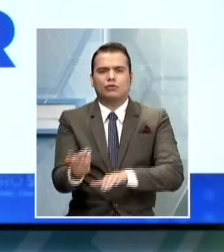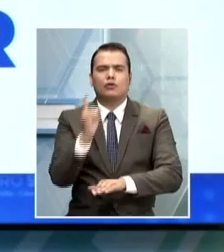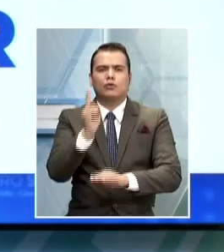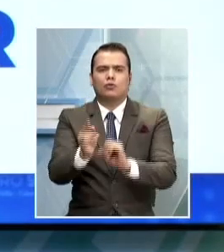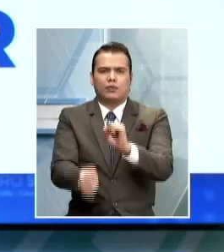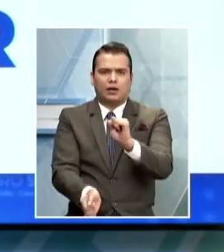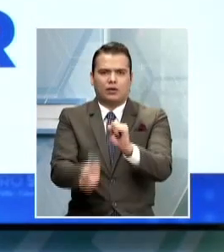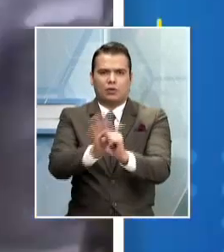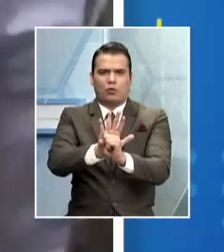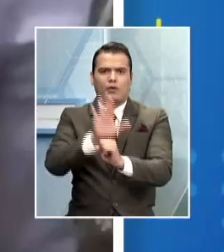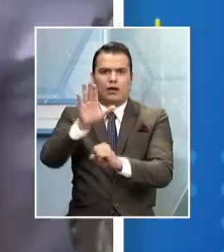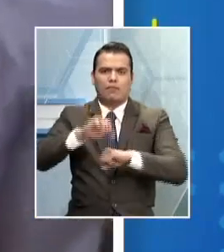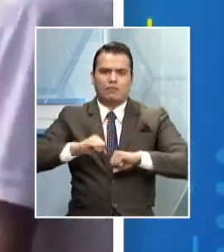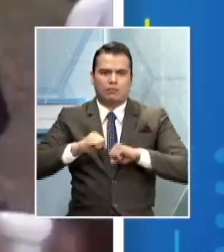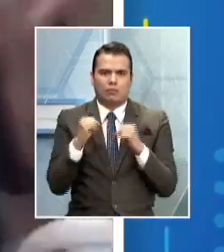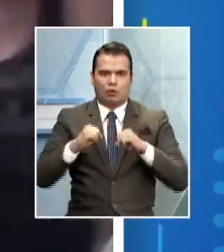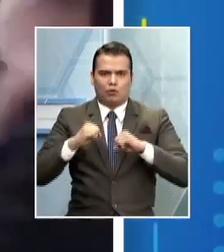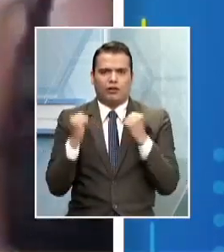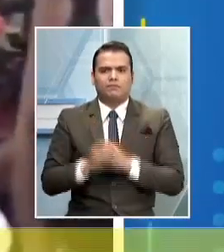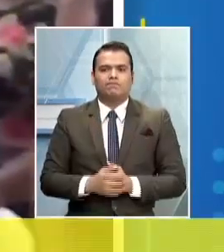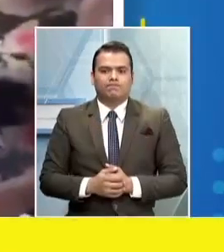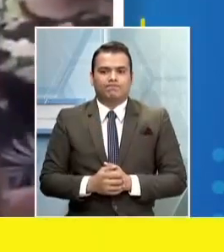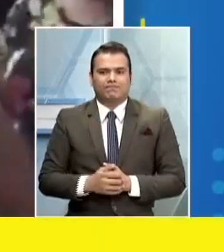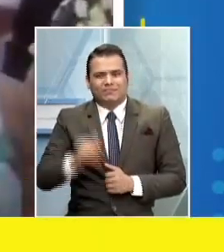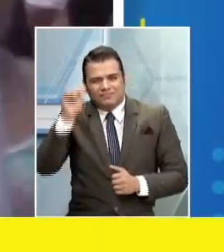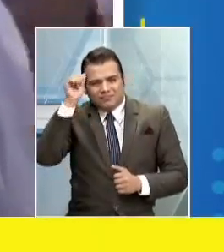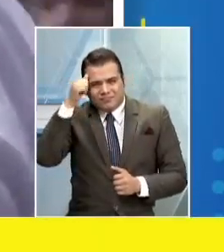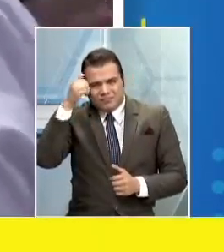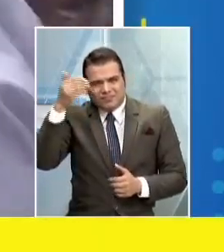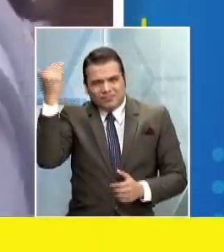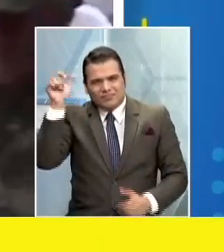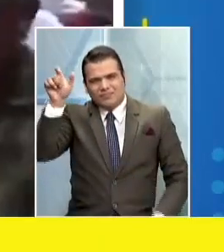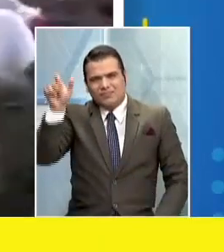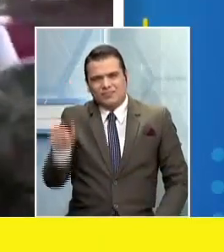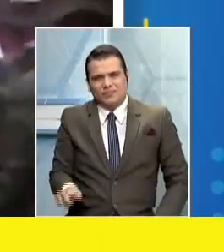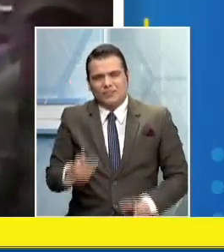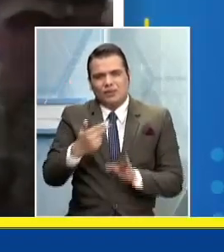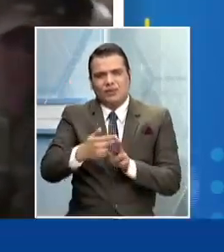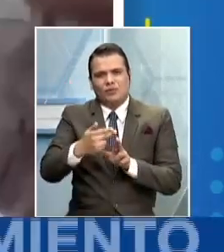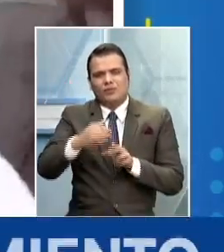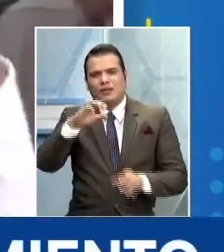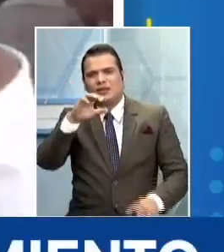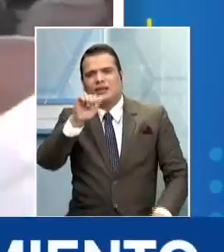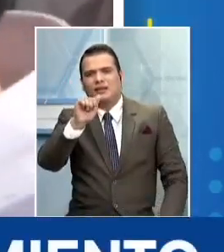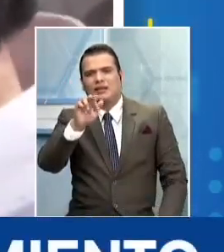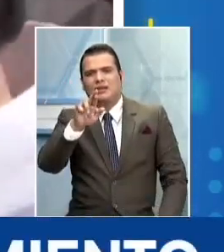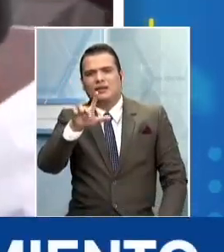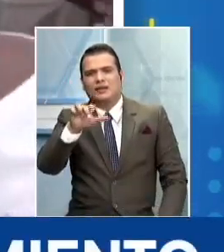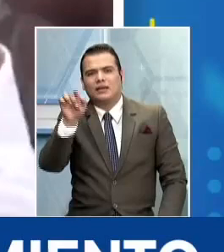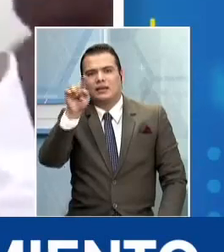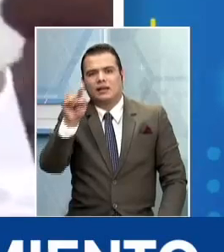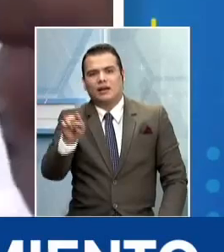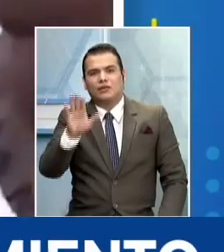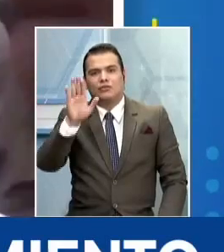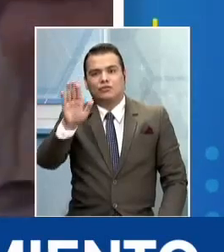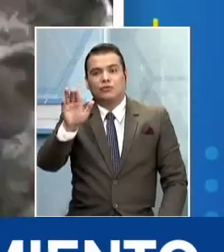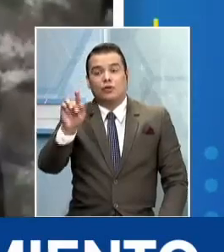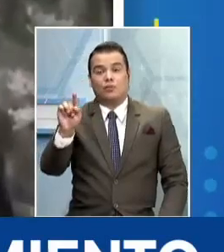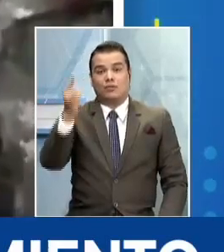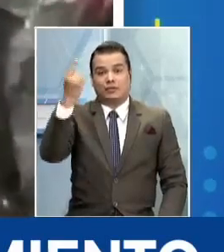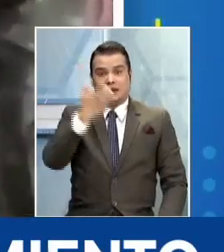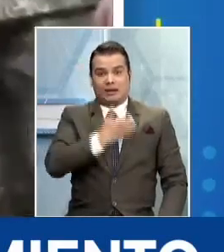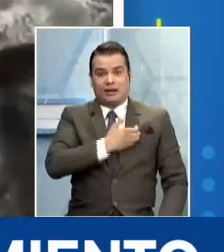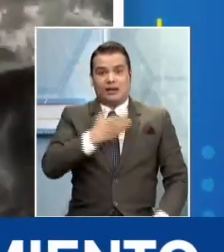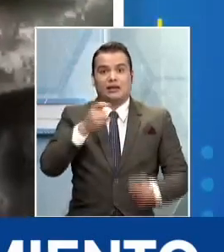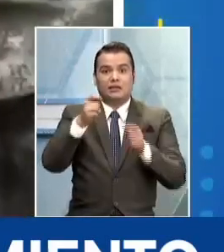madrugada en Bogotá. El primer recuerdo que tienen los caleños de Carlos Holmes Trujillo es que fue su primer alcalde elegido por voto popular